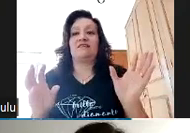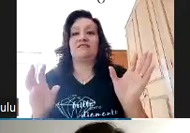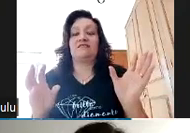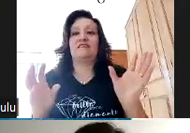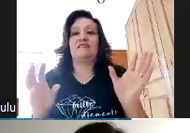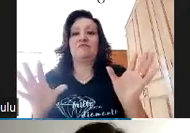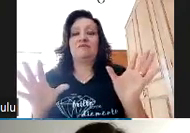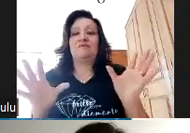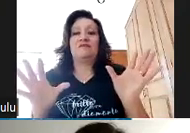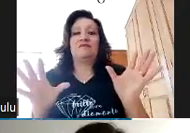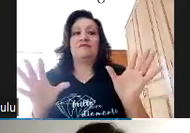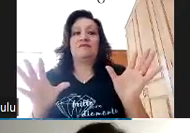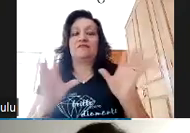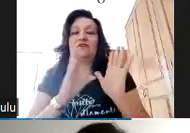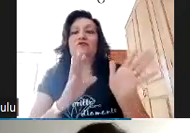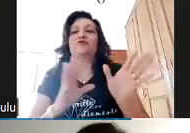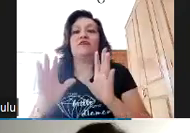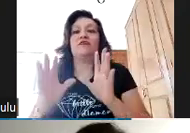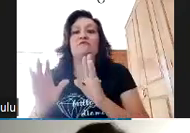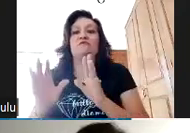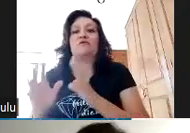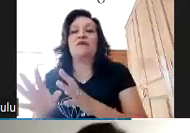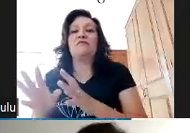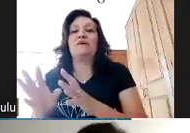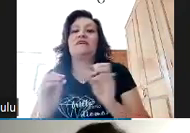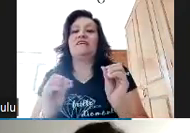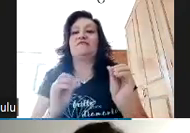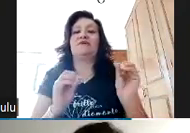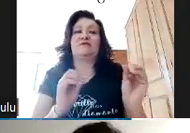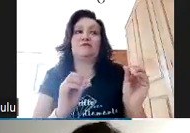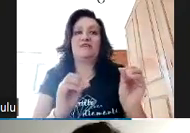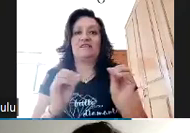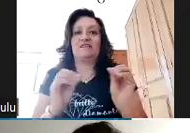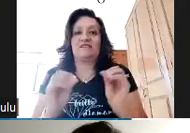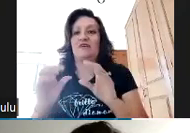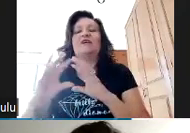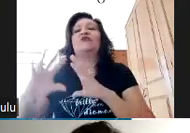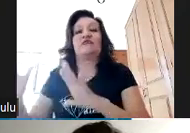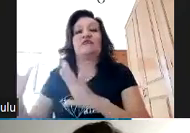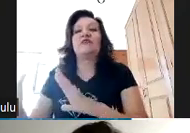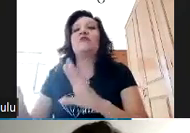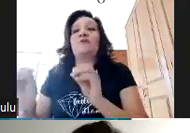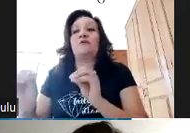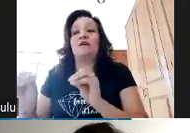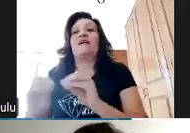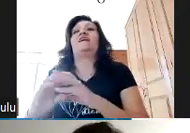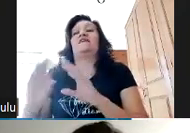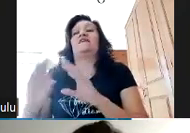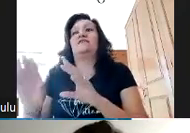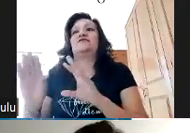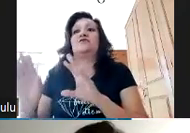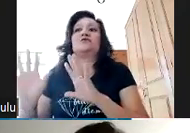este soluciona los problemas y Él siempre nos va a decir o le va a encontrar un problema